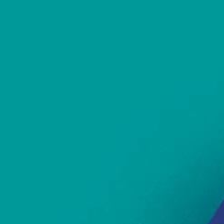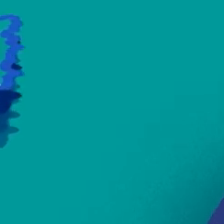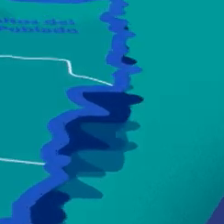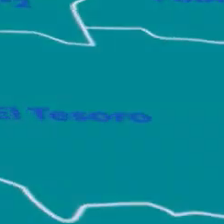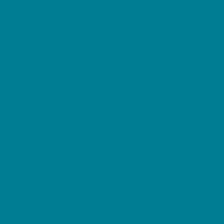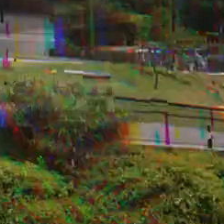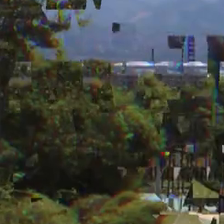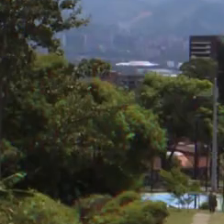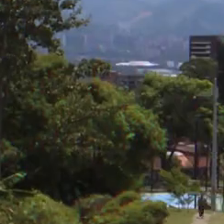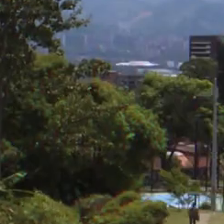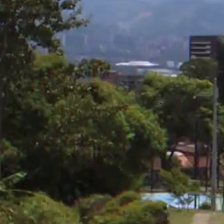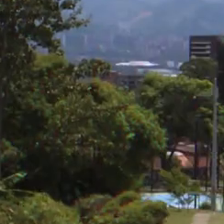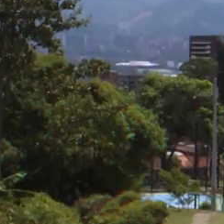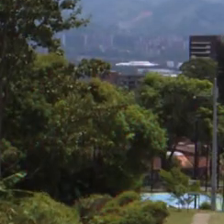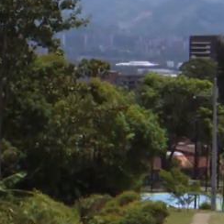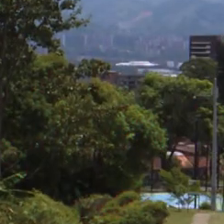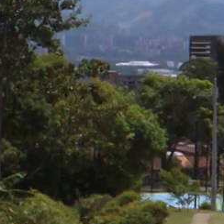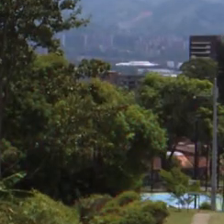Música